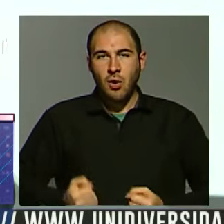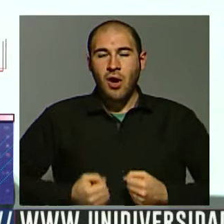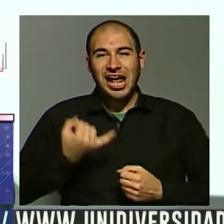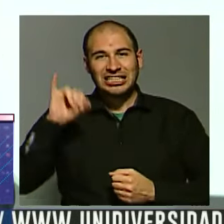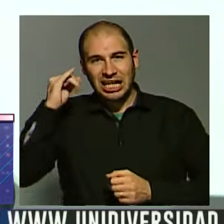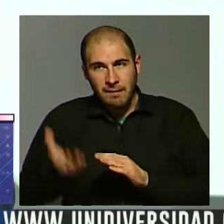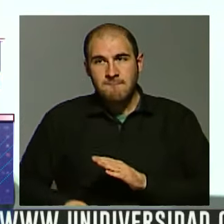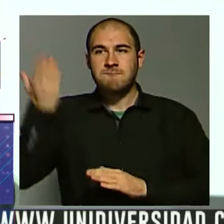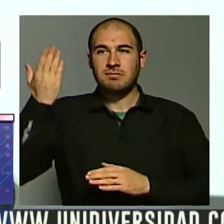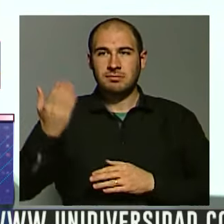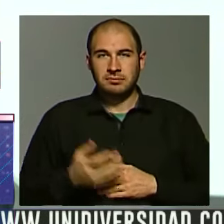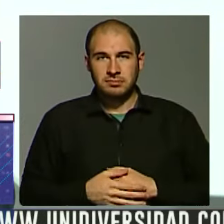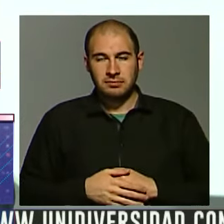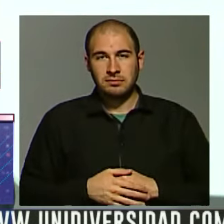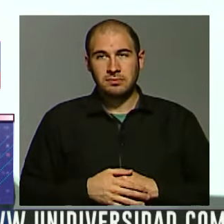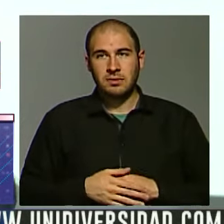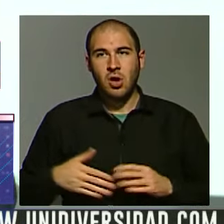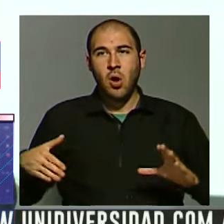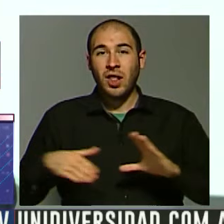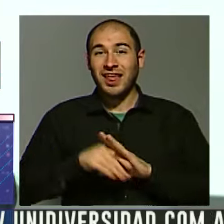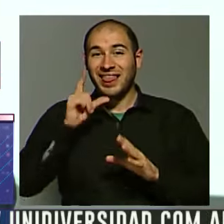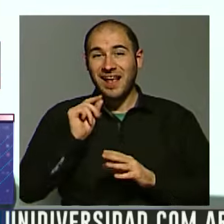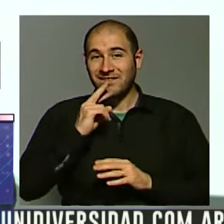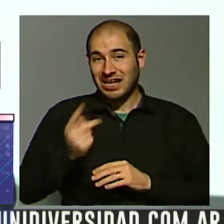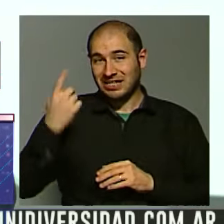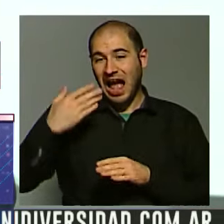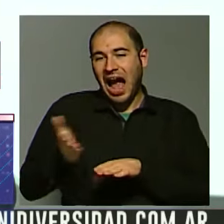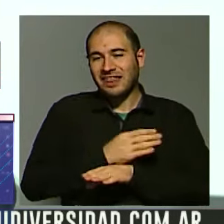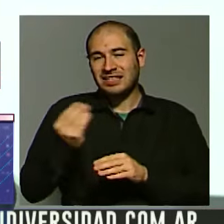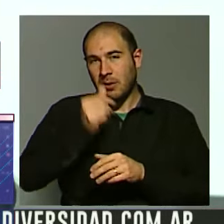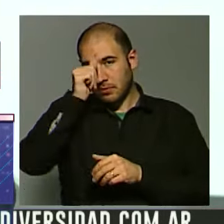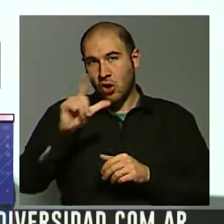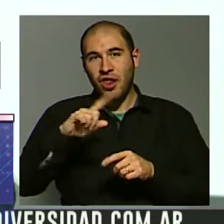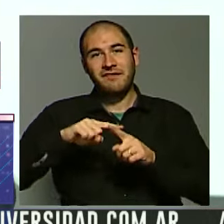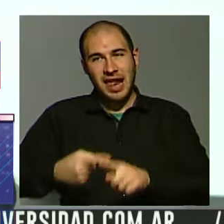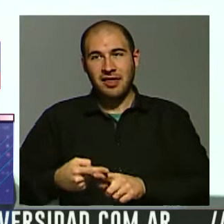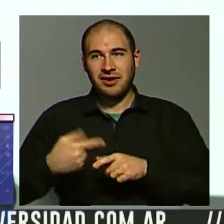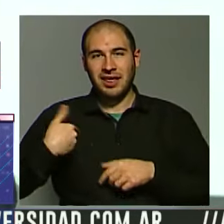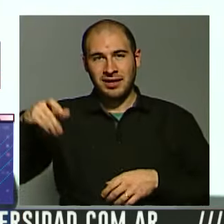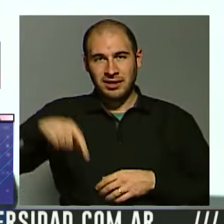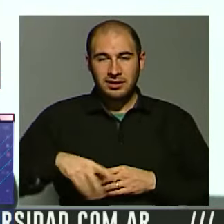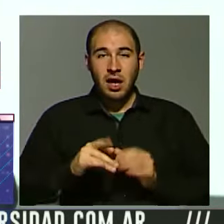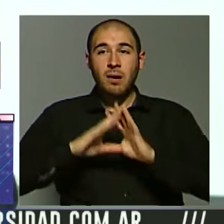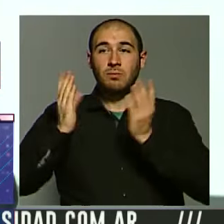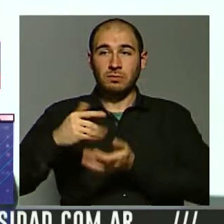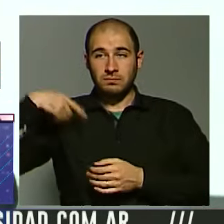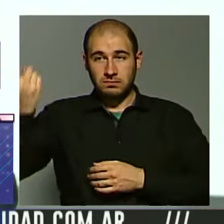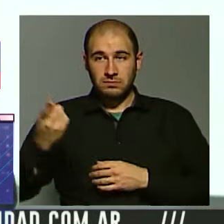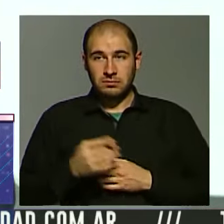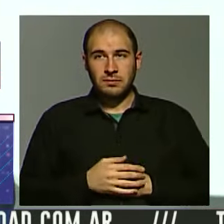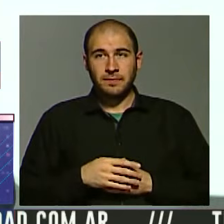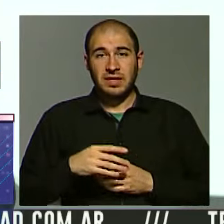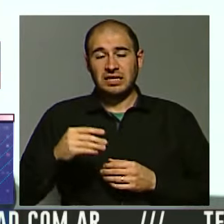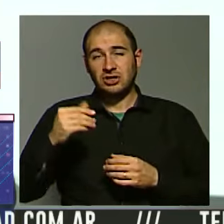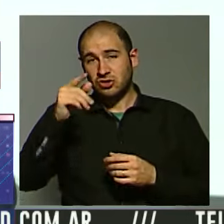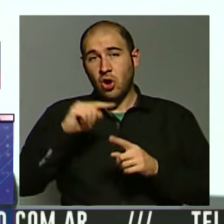las tasas de interés. Esto se dio justo el viernes antes del fin de semana largo en nuestro país. En el resto del mundo no fue fin